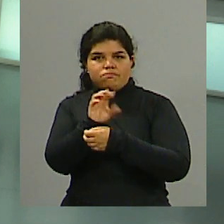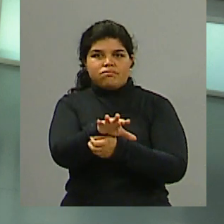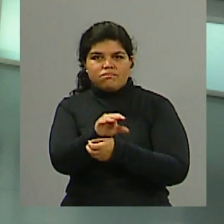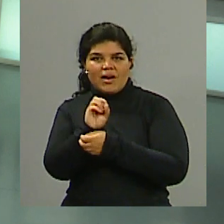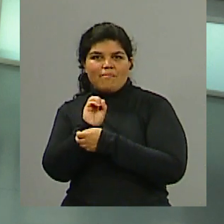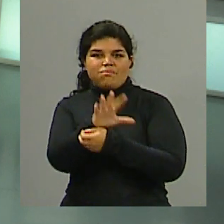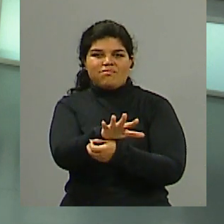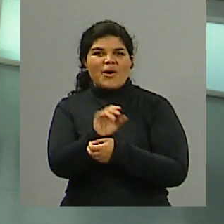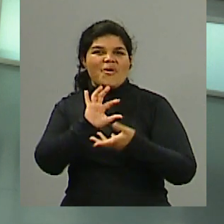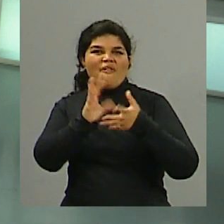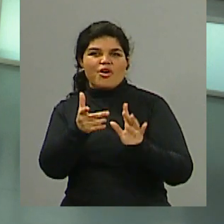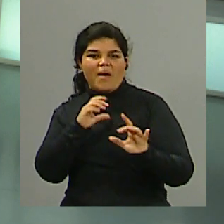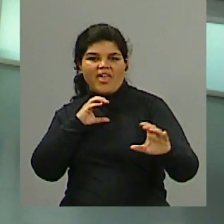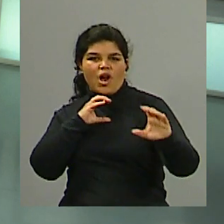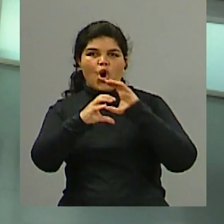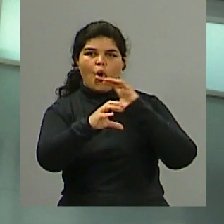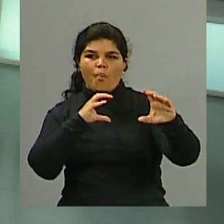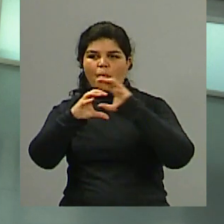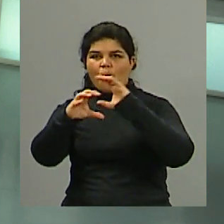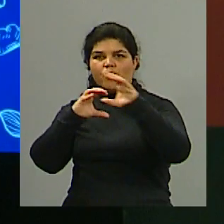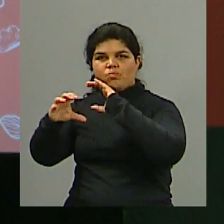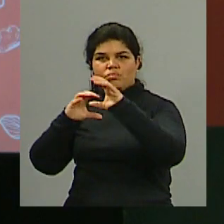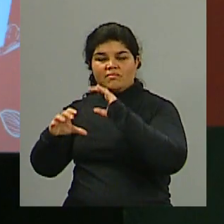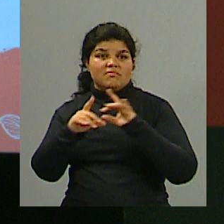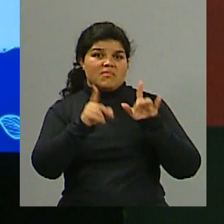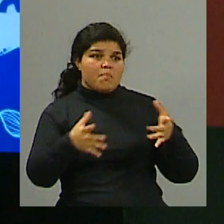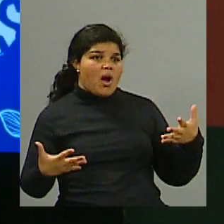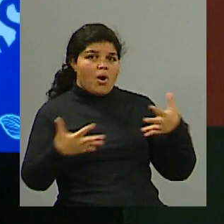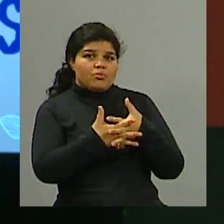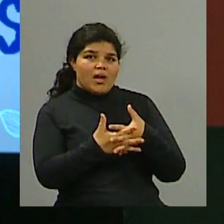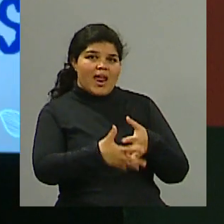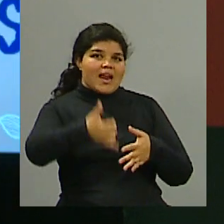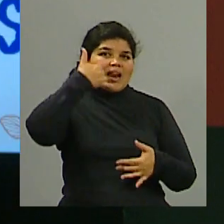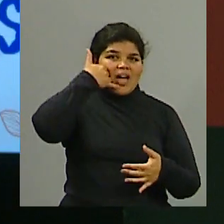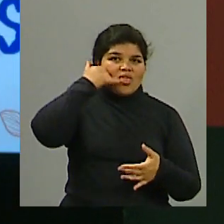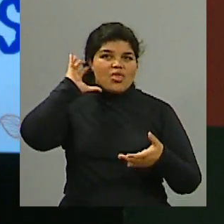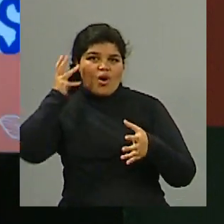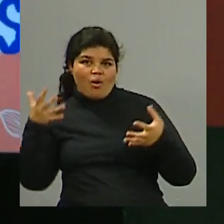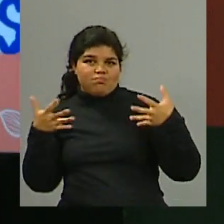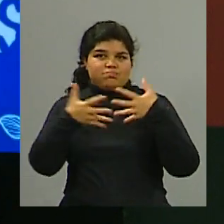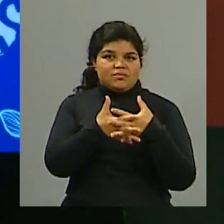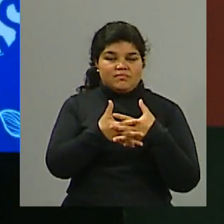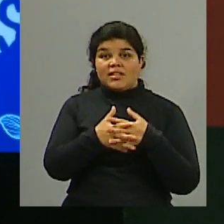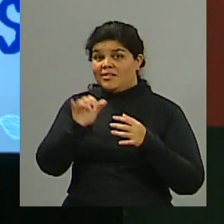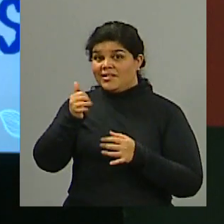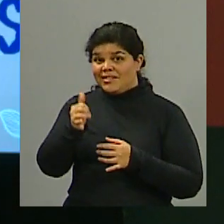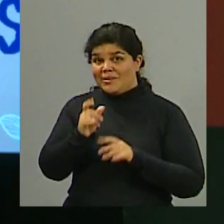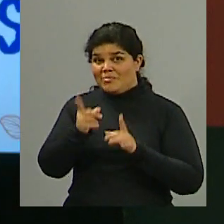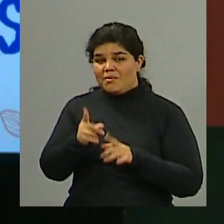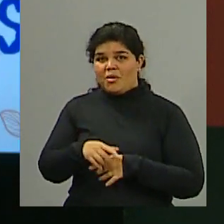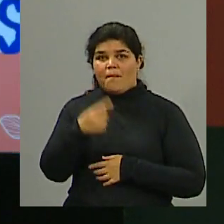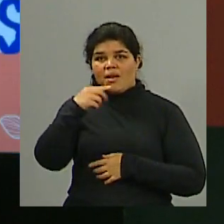la telefonía con la radiofonía. Totalmente, y ahí donde llegamos al punto, ¿no? 1920 se realizan las primeras transmisiones radiales